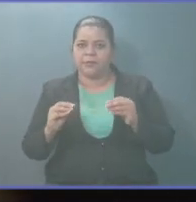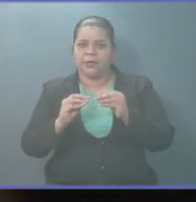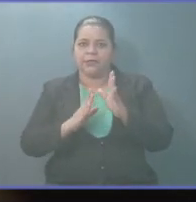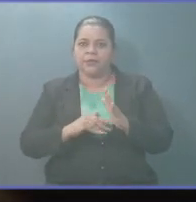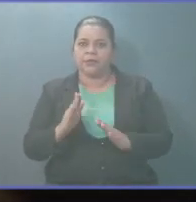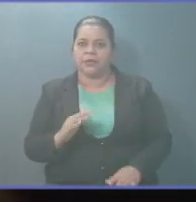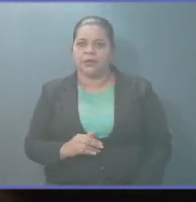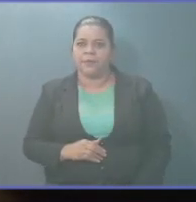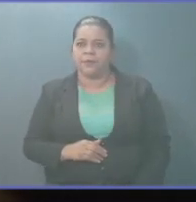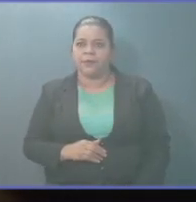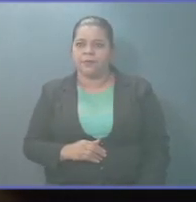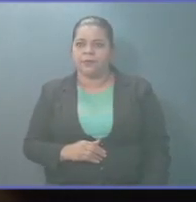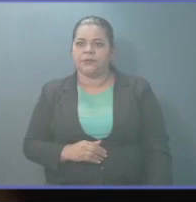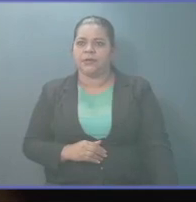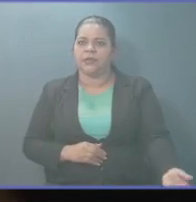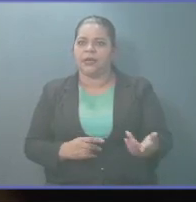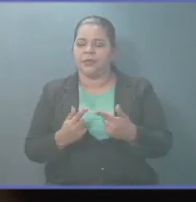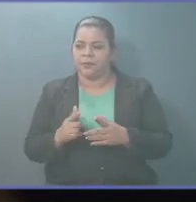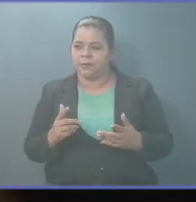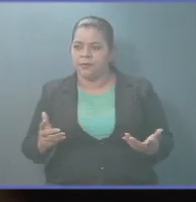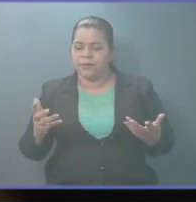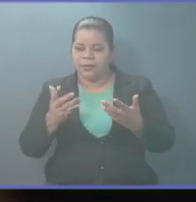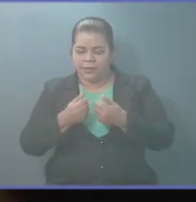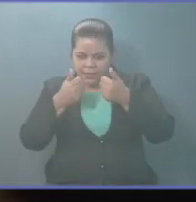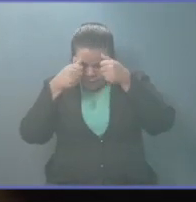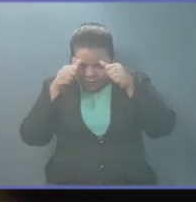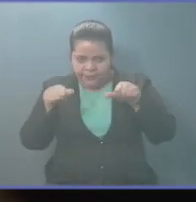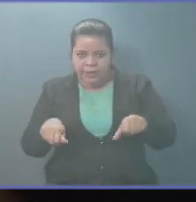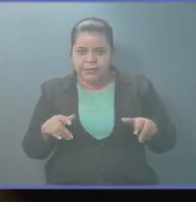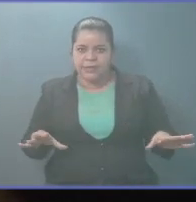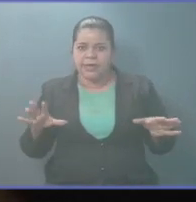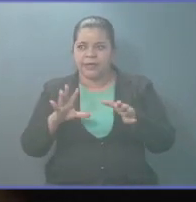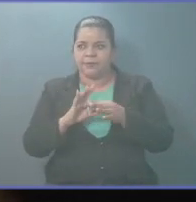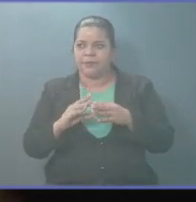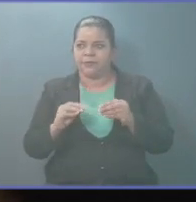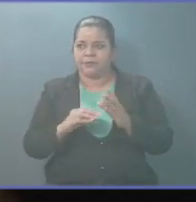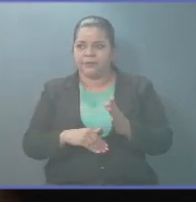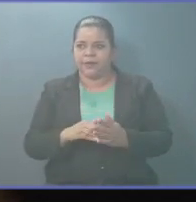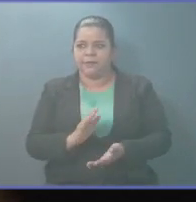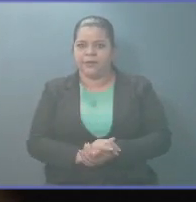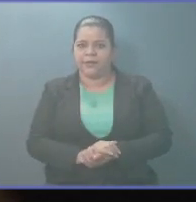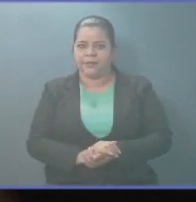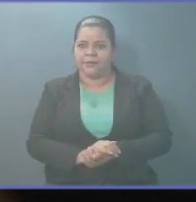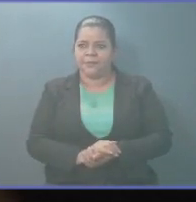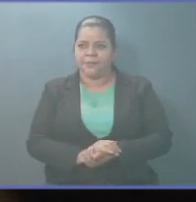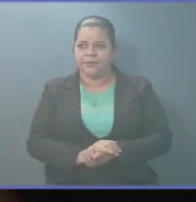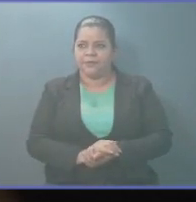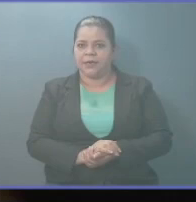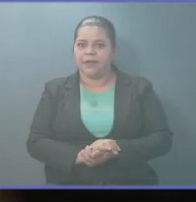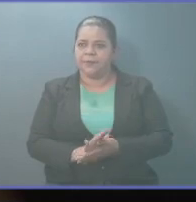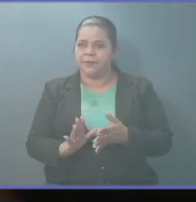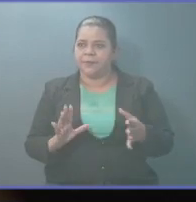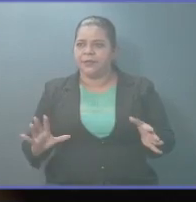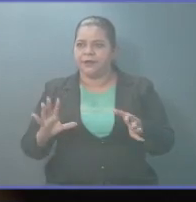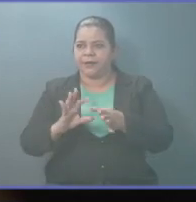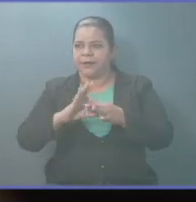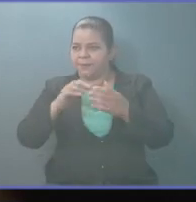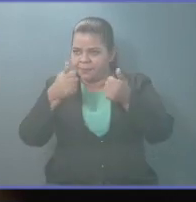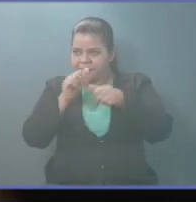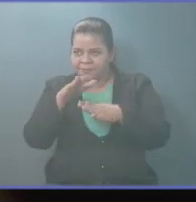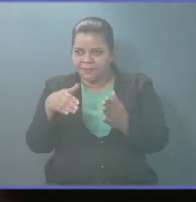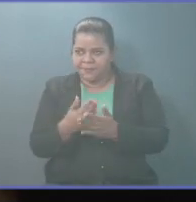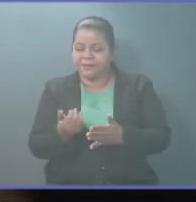voy a mantener la propuesta que entre en vigencia a partir del 1 de enero. ¿Por qué? porque